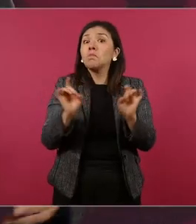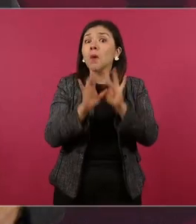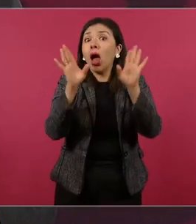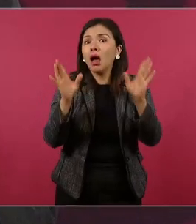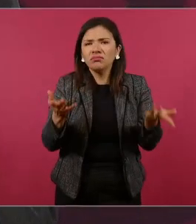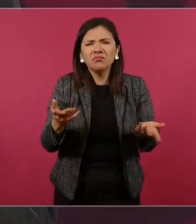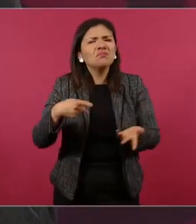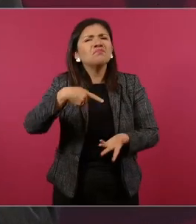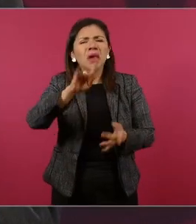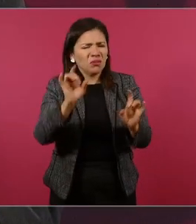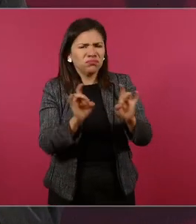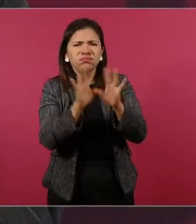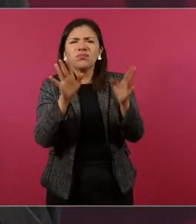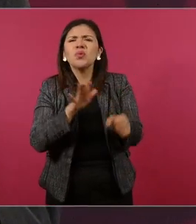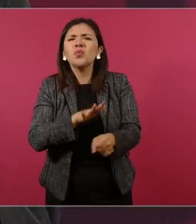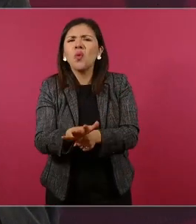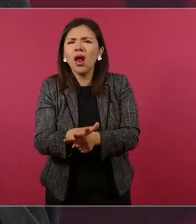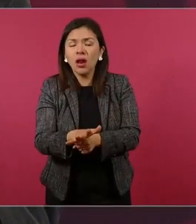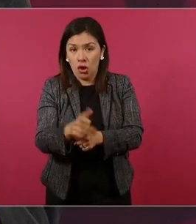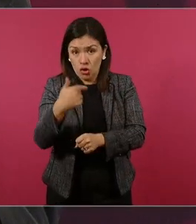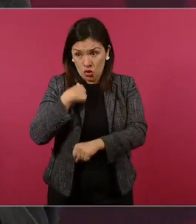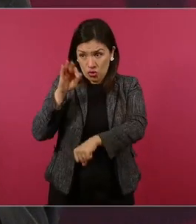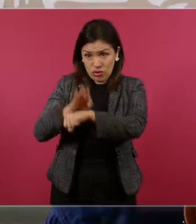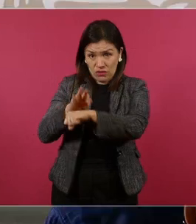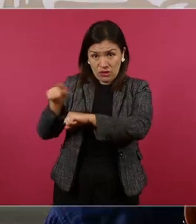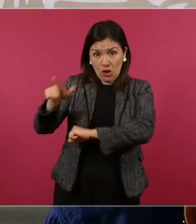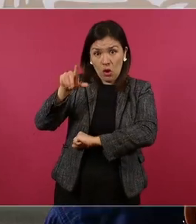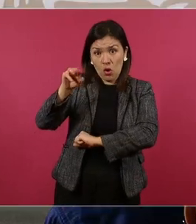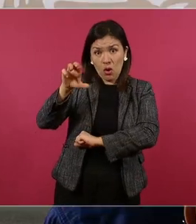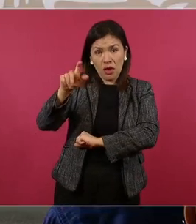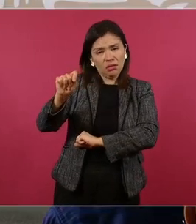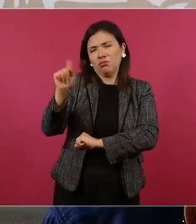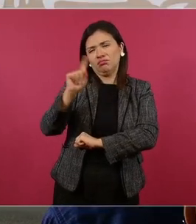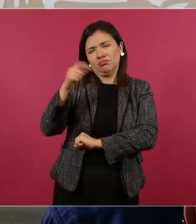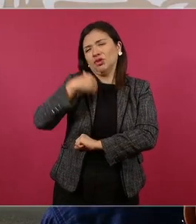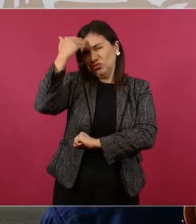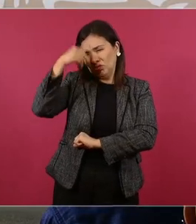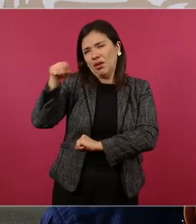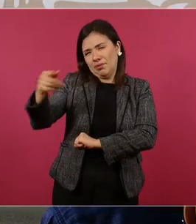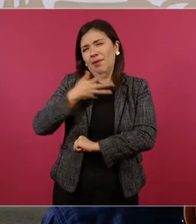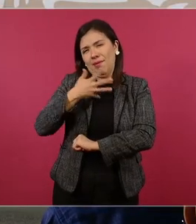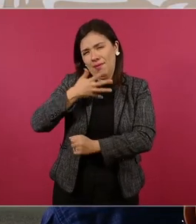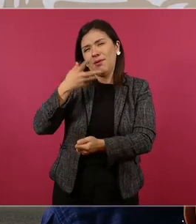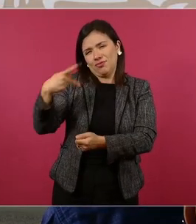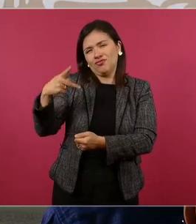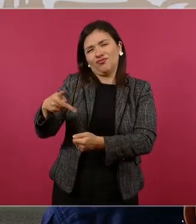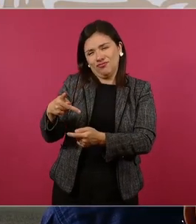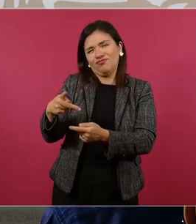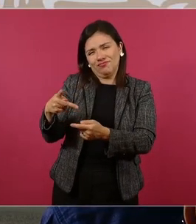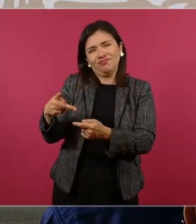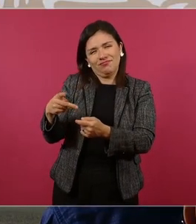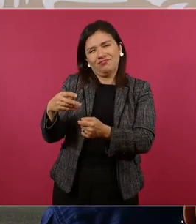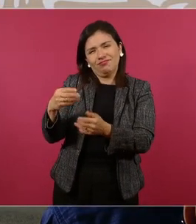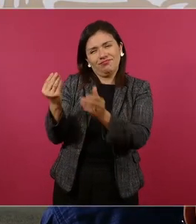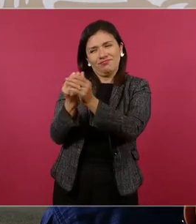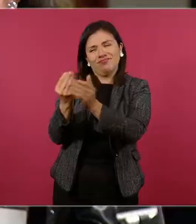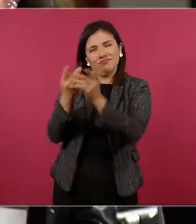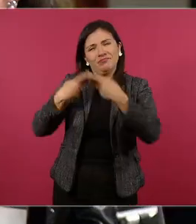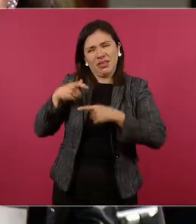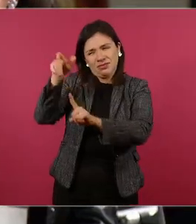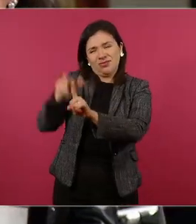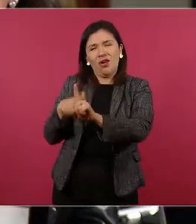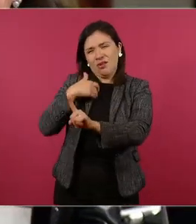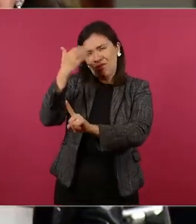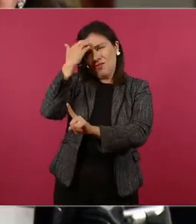he metido y yo no quiero defender este muchacho porque pues tiene sus cosas yo lo ve o sea